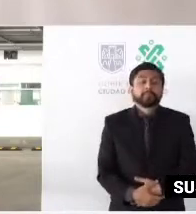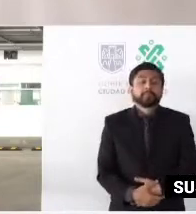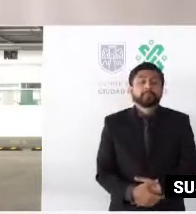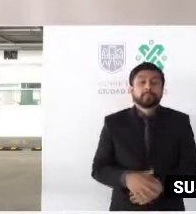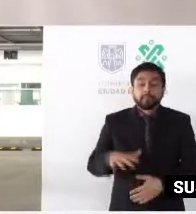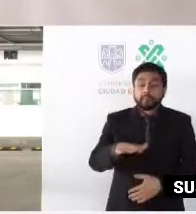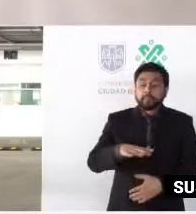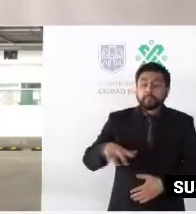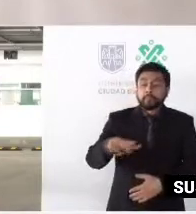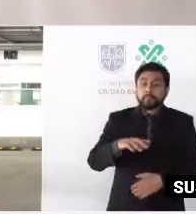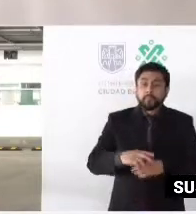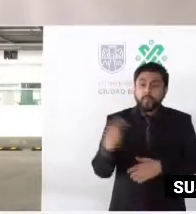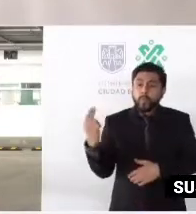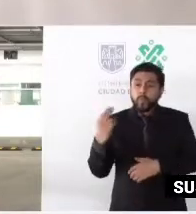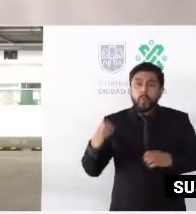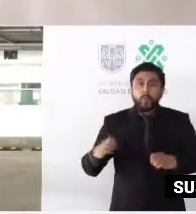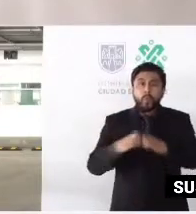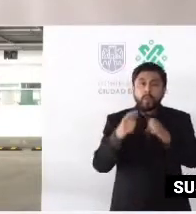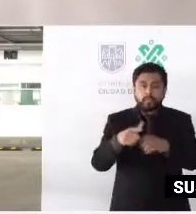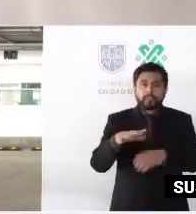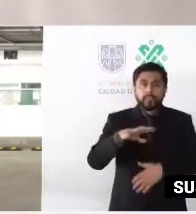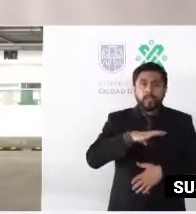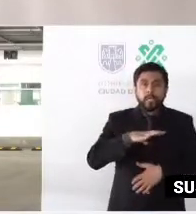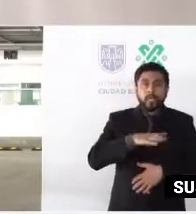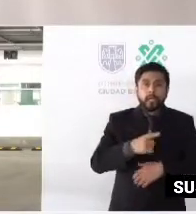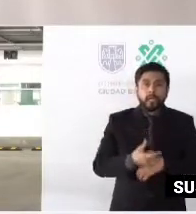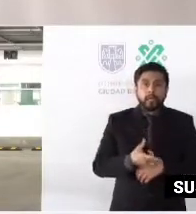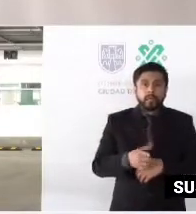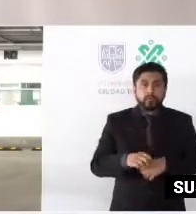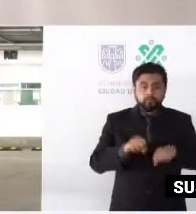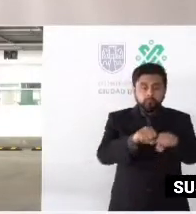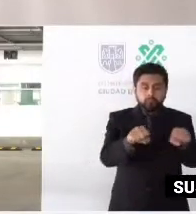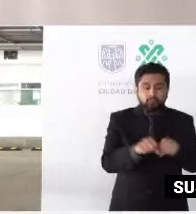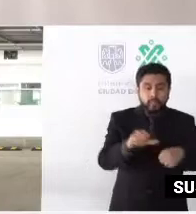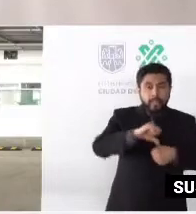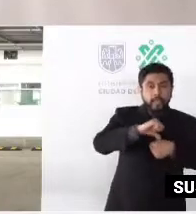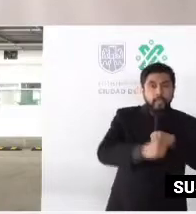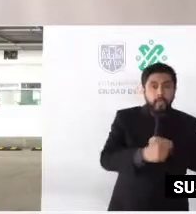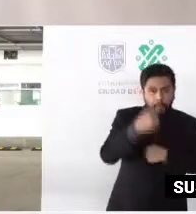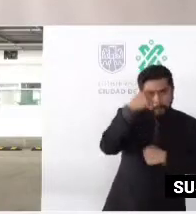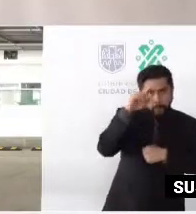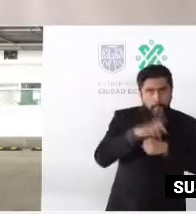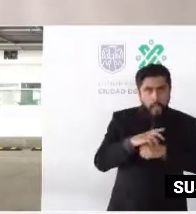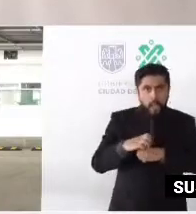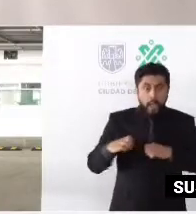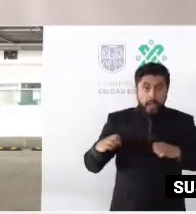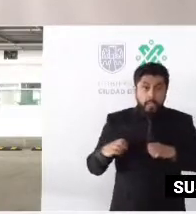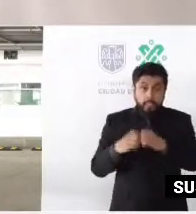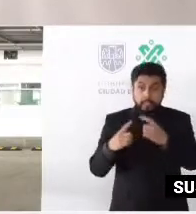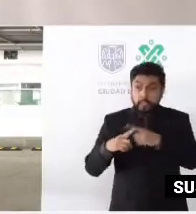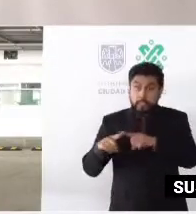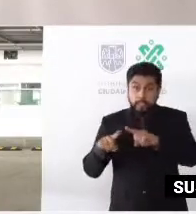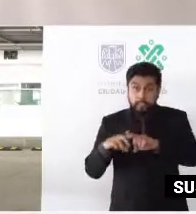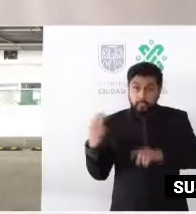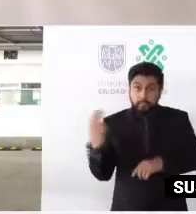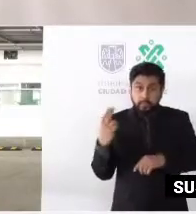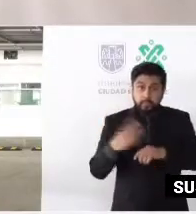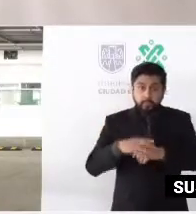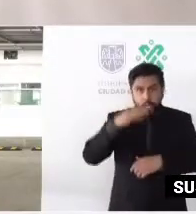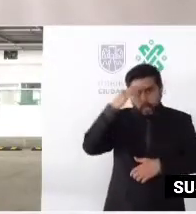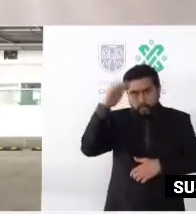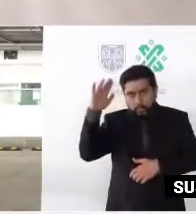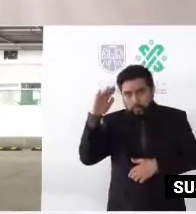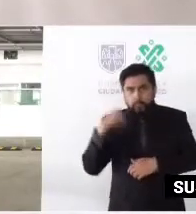En el área de urgencias es importante recalcar que se cuenta también con un quirófano para atender las urgencias y áreas de observación para adultos y